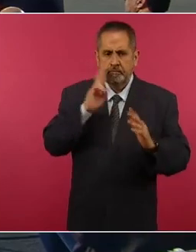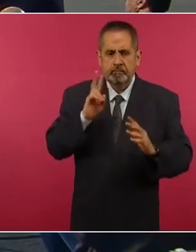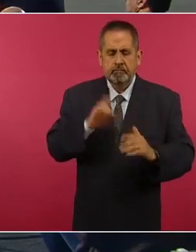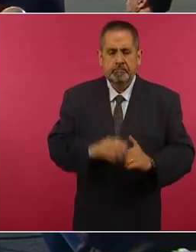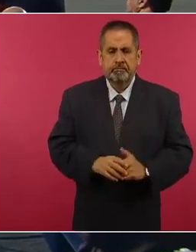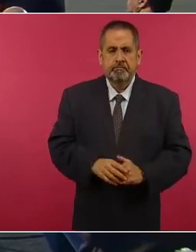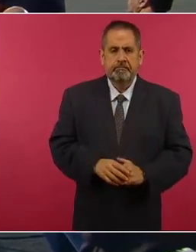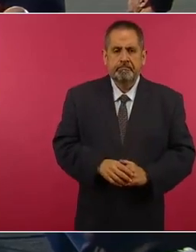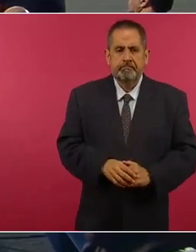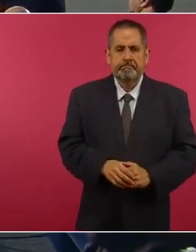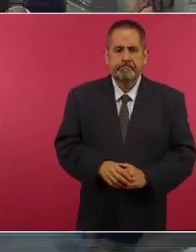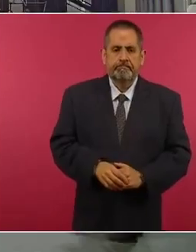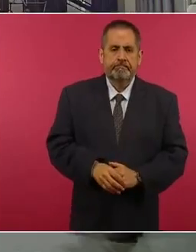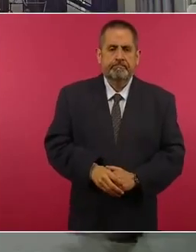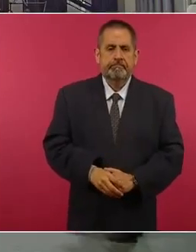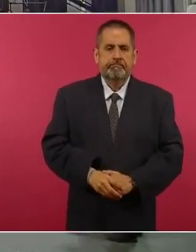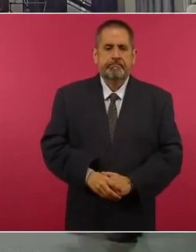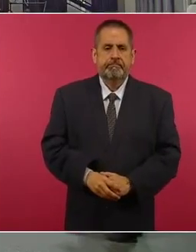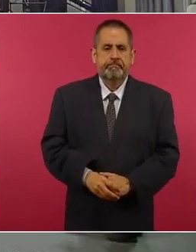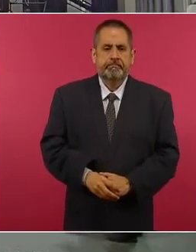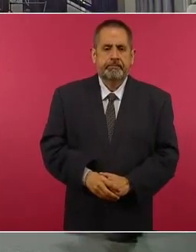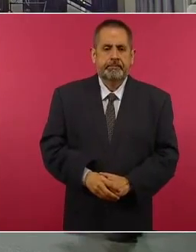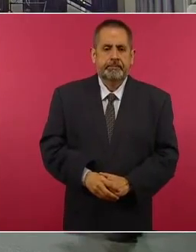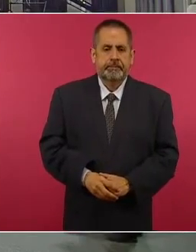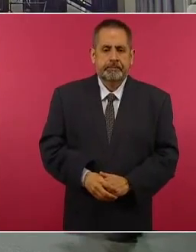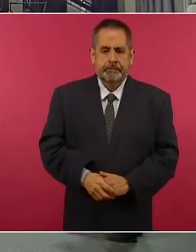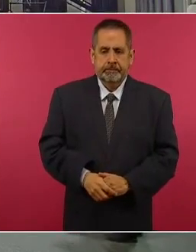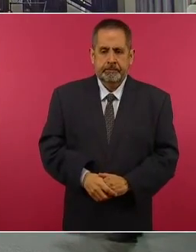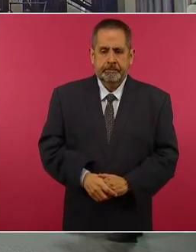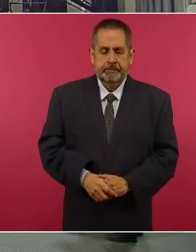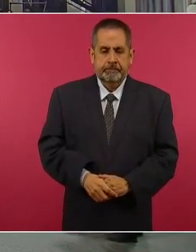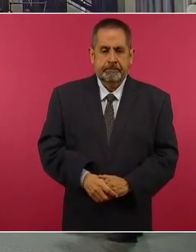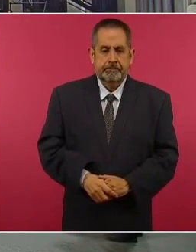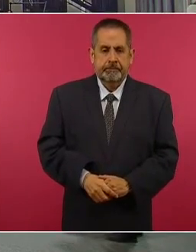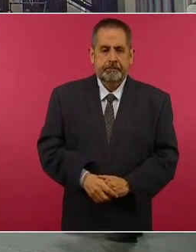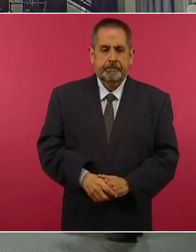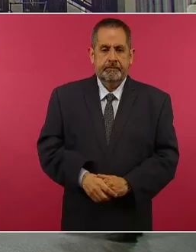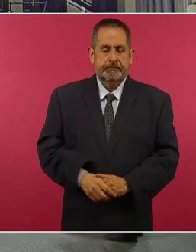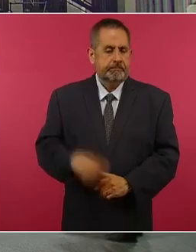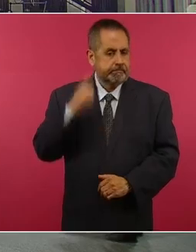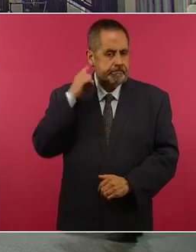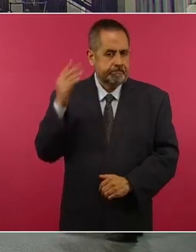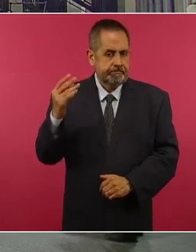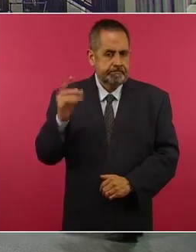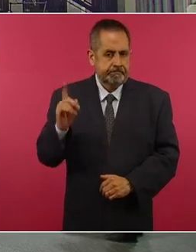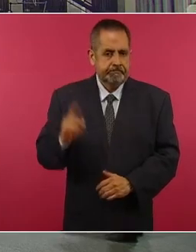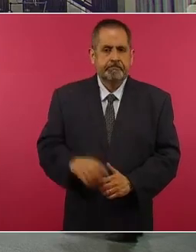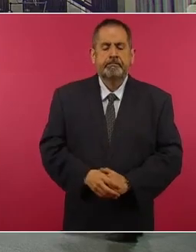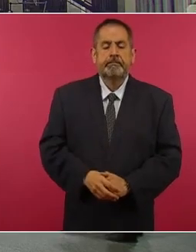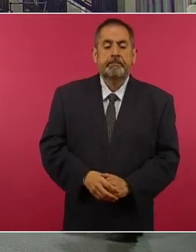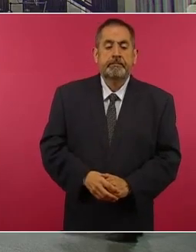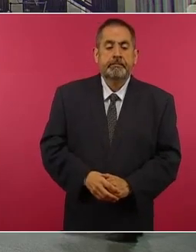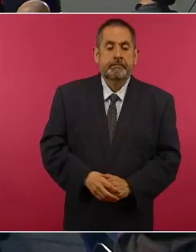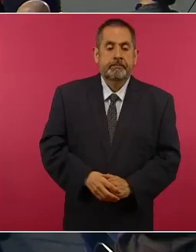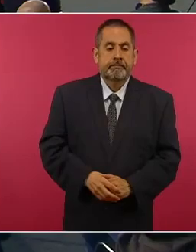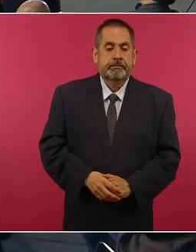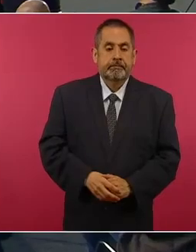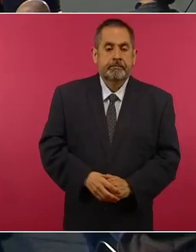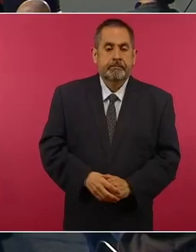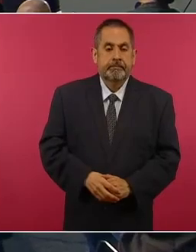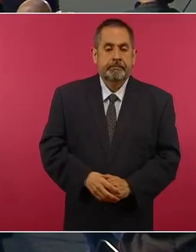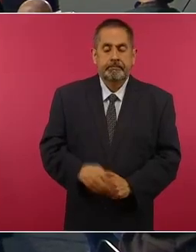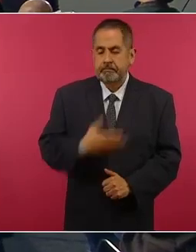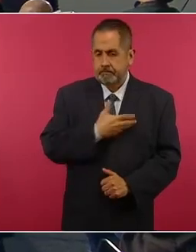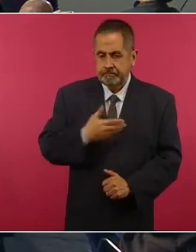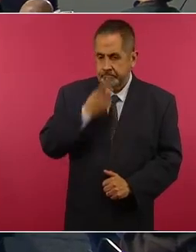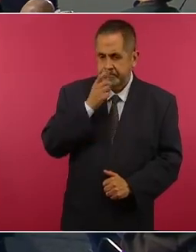Iba fundada con militares. Yo no lo oculto a Vicente Fox porque lo crearon con el 5º, sí, 4º, 3º batallón, sí, y los